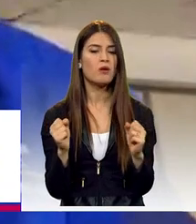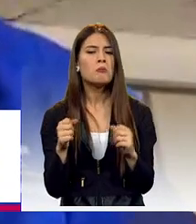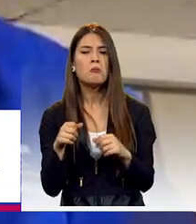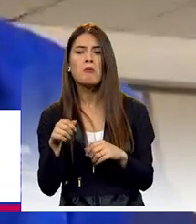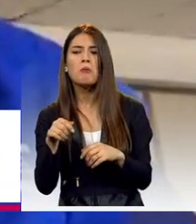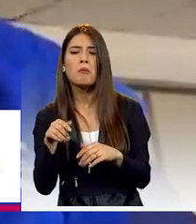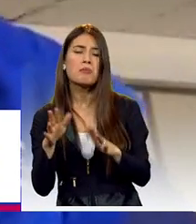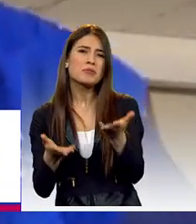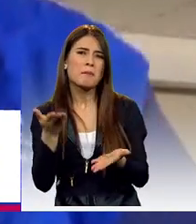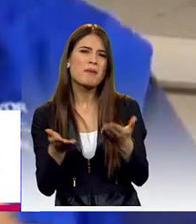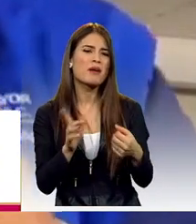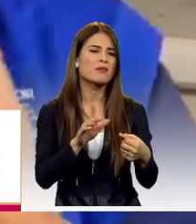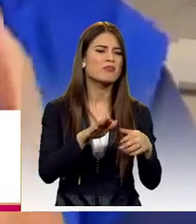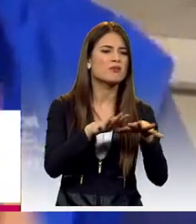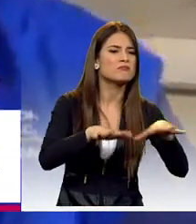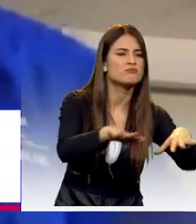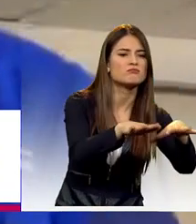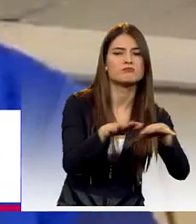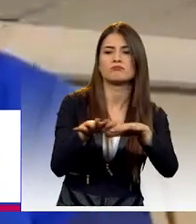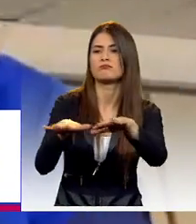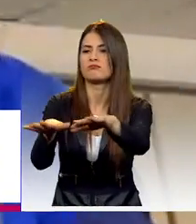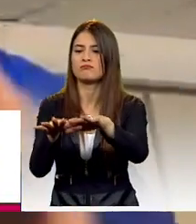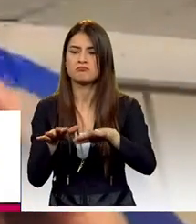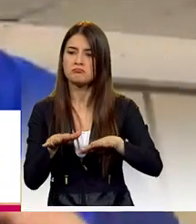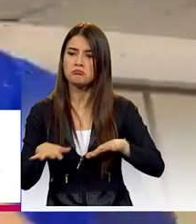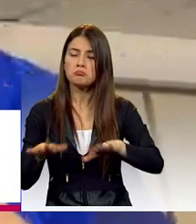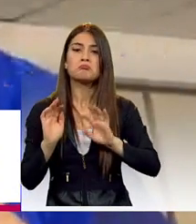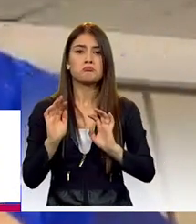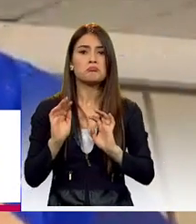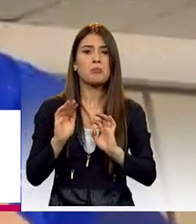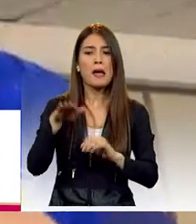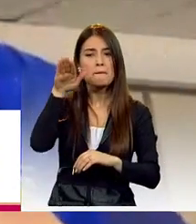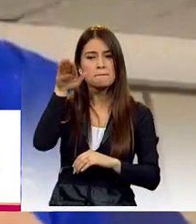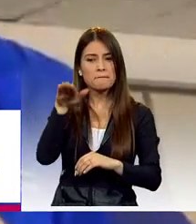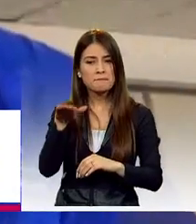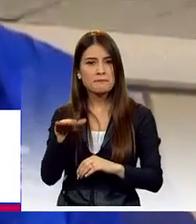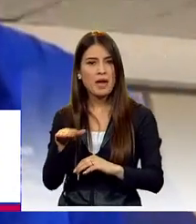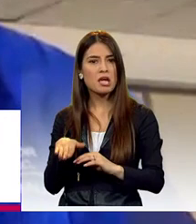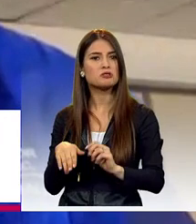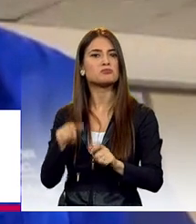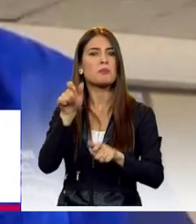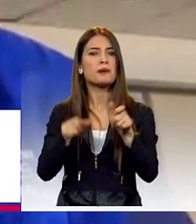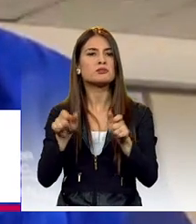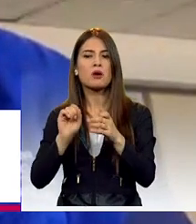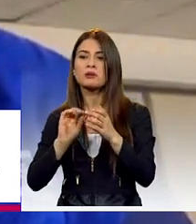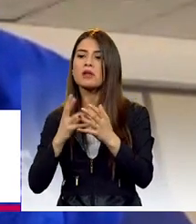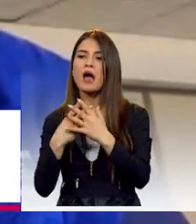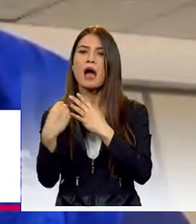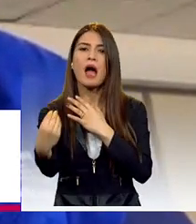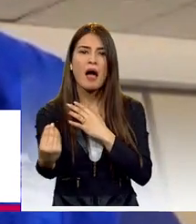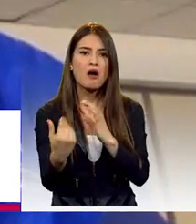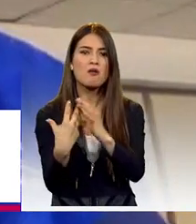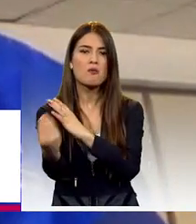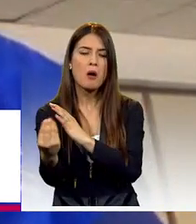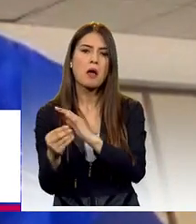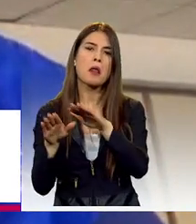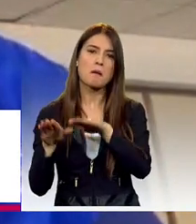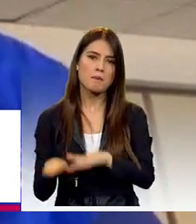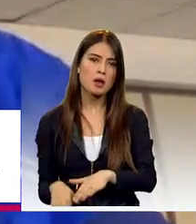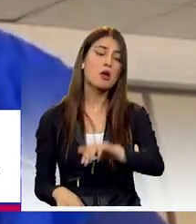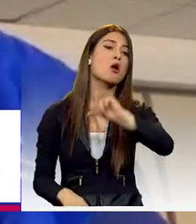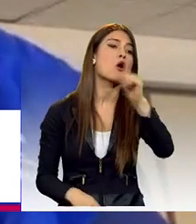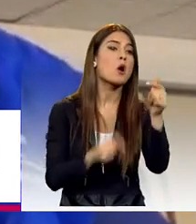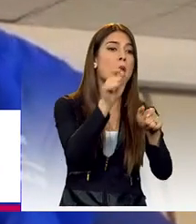¿Por qué? Porque para eso sirve la epidemiología, para usted poder cruzar elementos tan importantes como los del DANI, o sea,